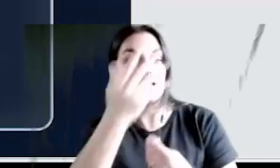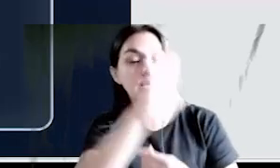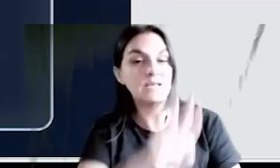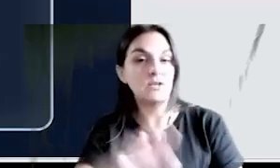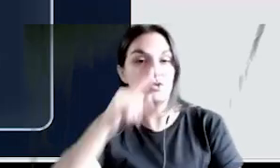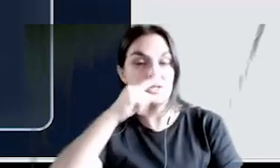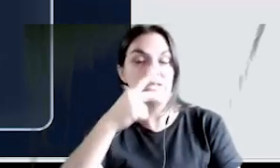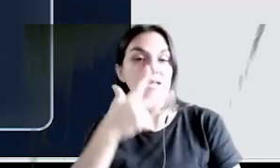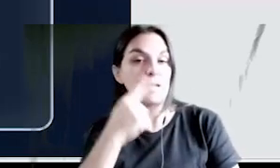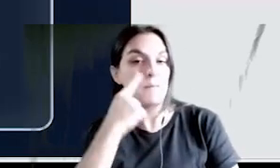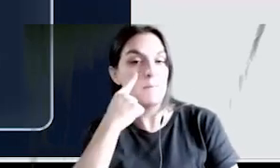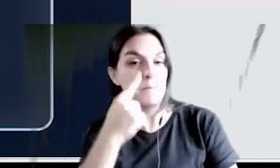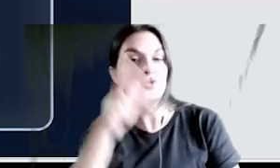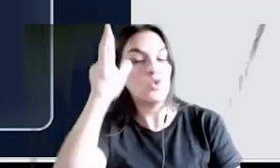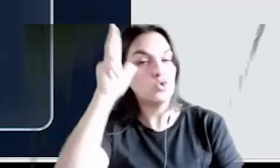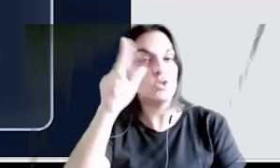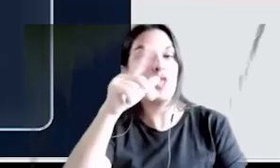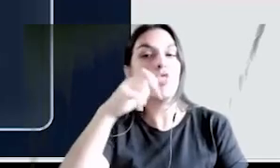pesos 817.